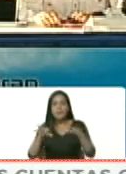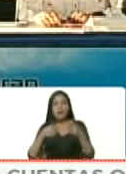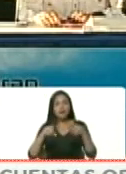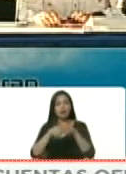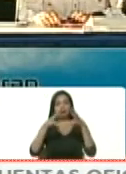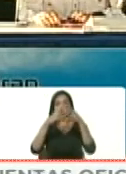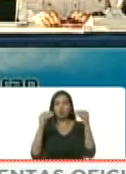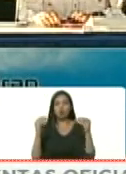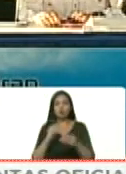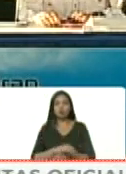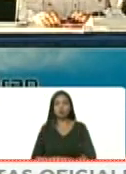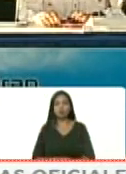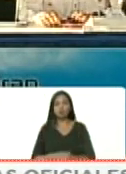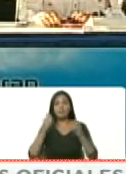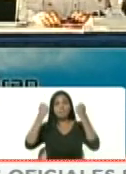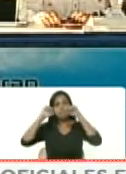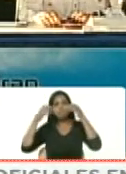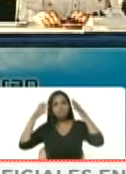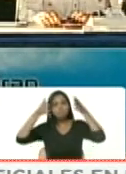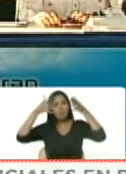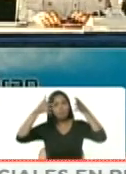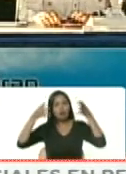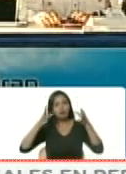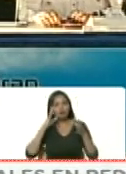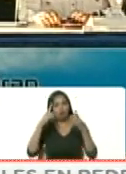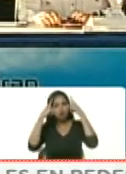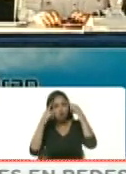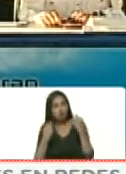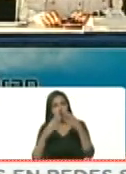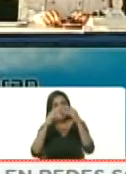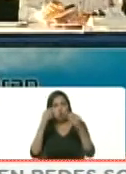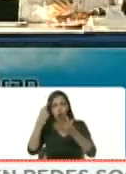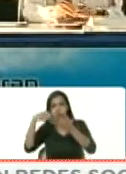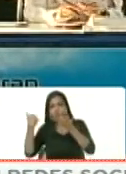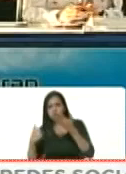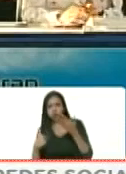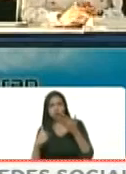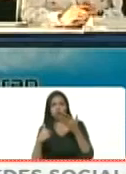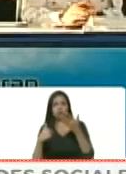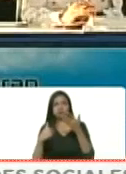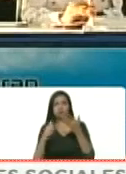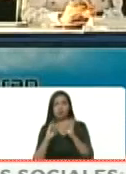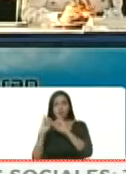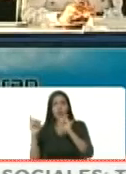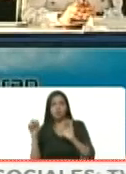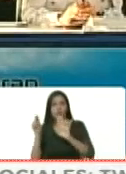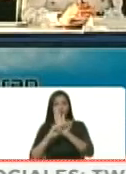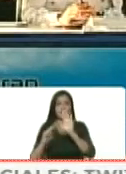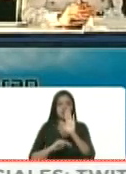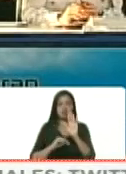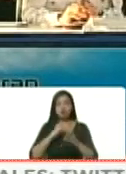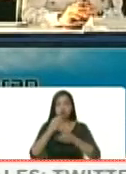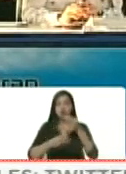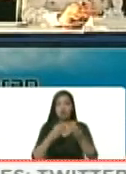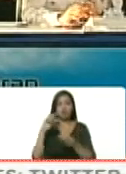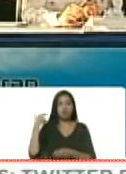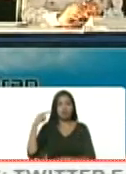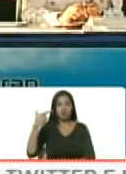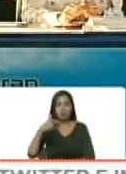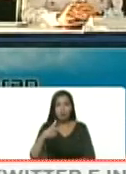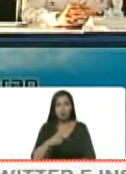todo. Y preparar los expertos y profesionales de la planificación y la gestión del